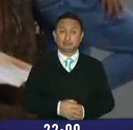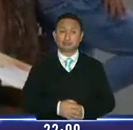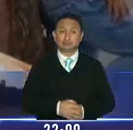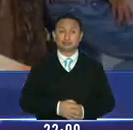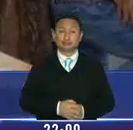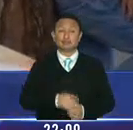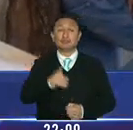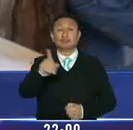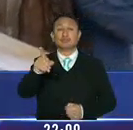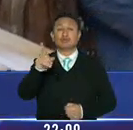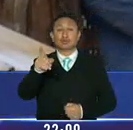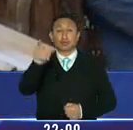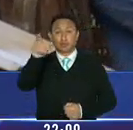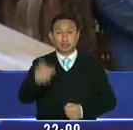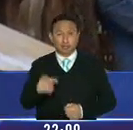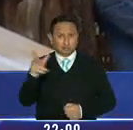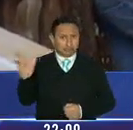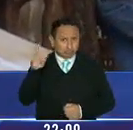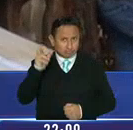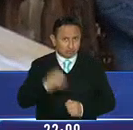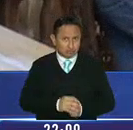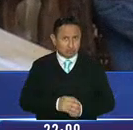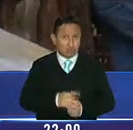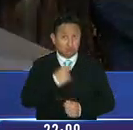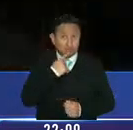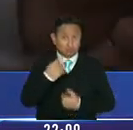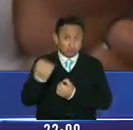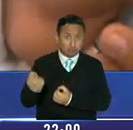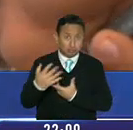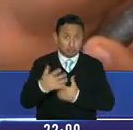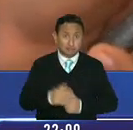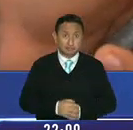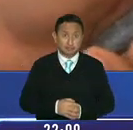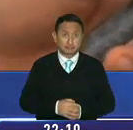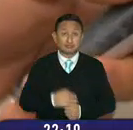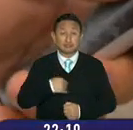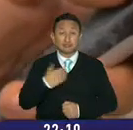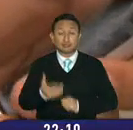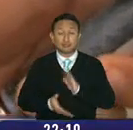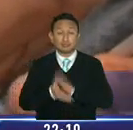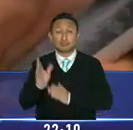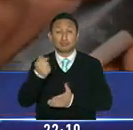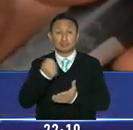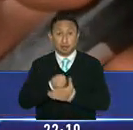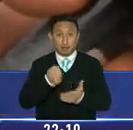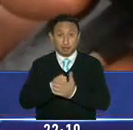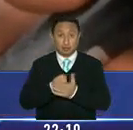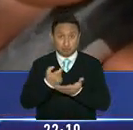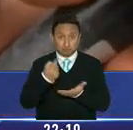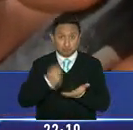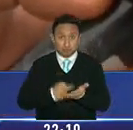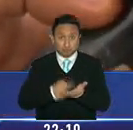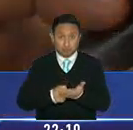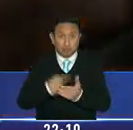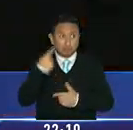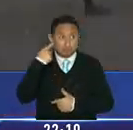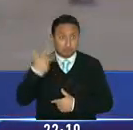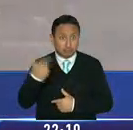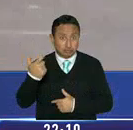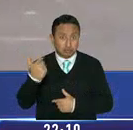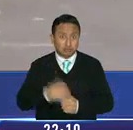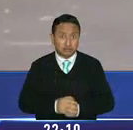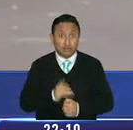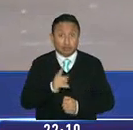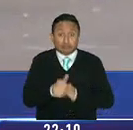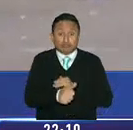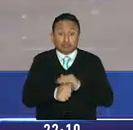quien escuchó las detonaciones, habló con nosotros. Iba a comprar camarón antes de la madruga y la balacera. Tuve que guardarme y no comprar nada. Sí. ¿Qué impacto